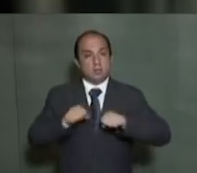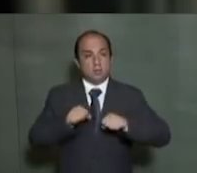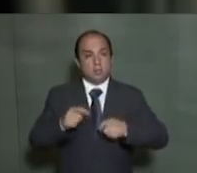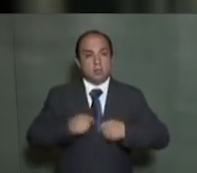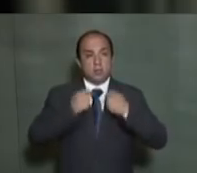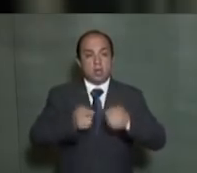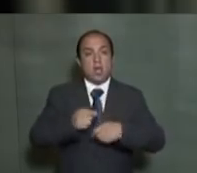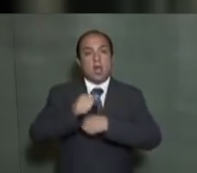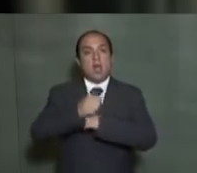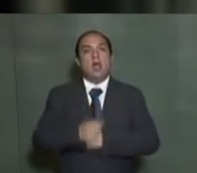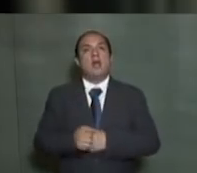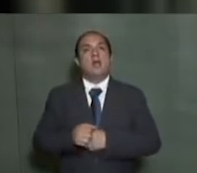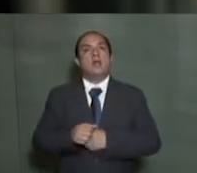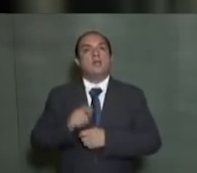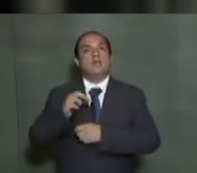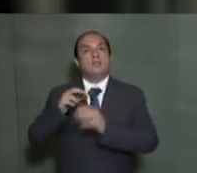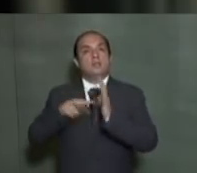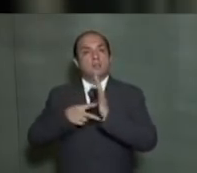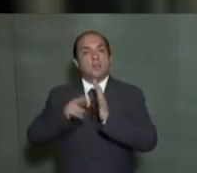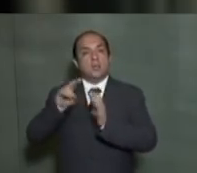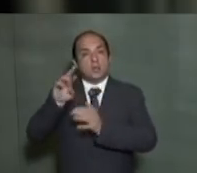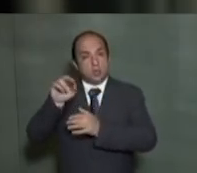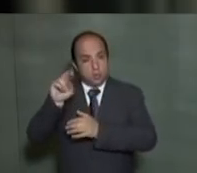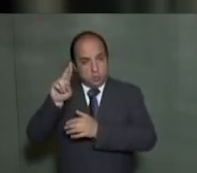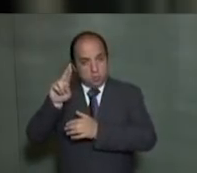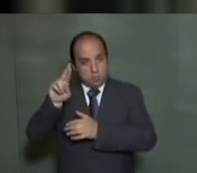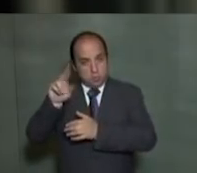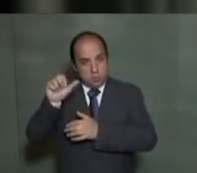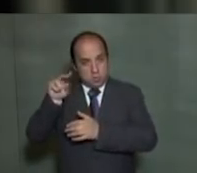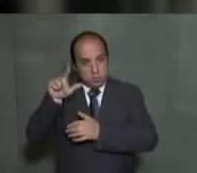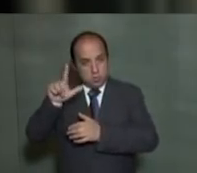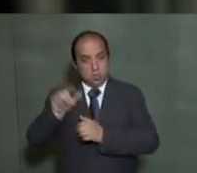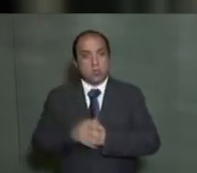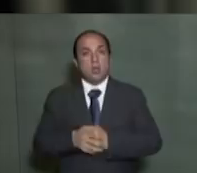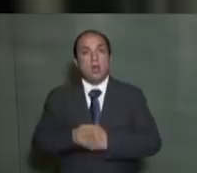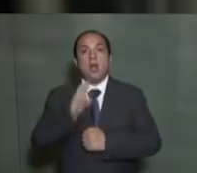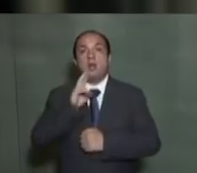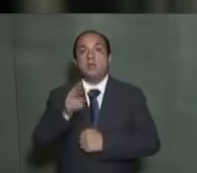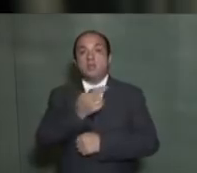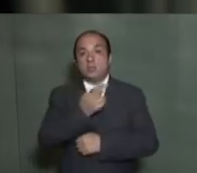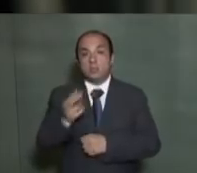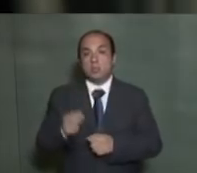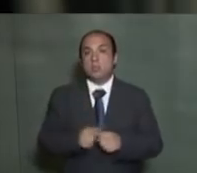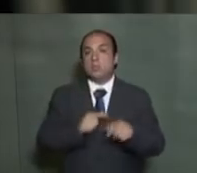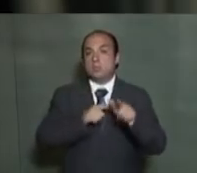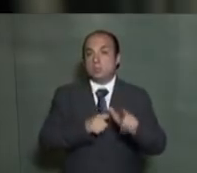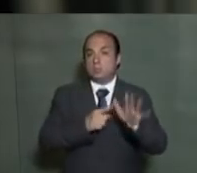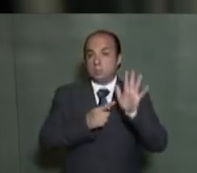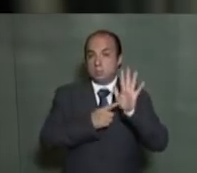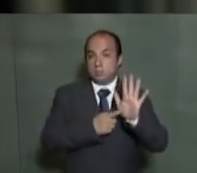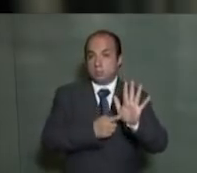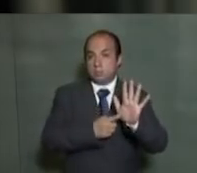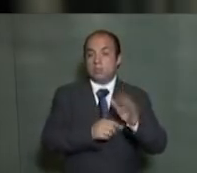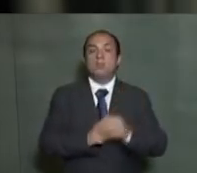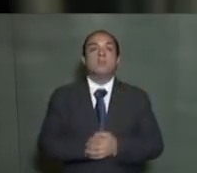Yan Perillat. Entonces, los resultados que ustedes verán a continuación